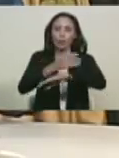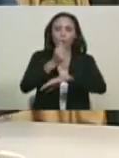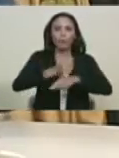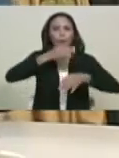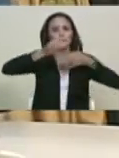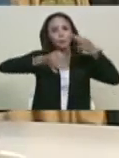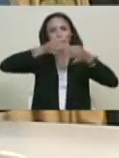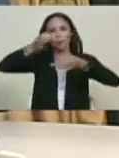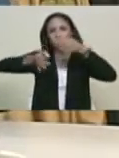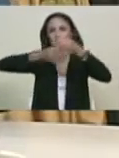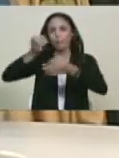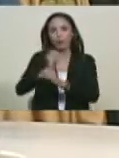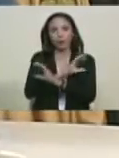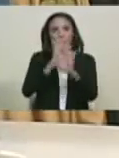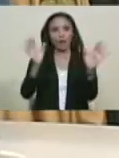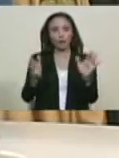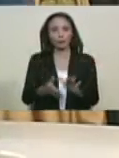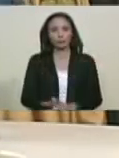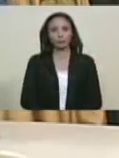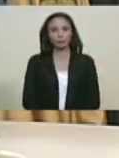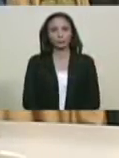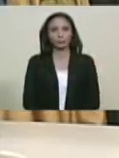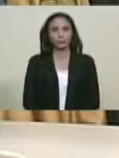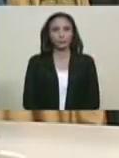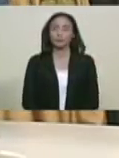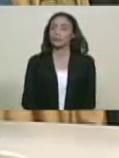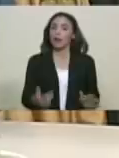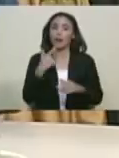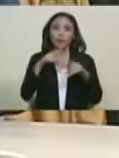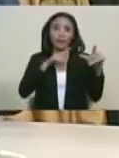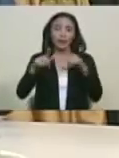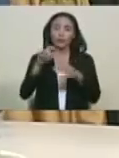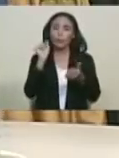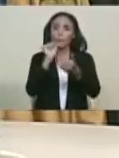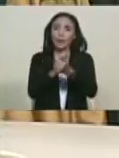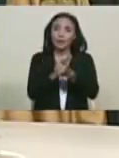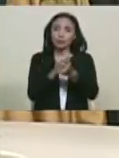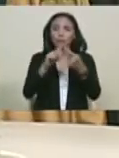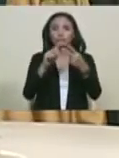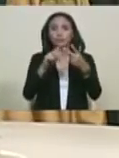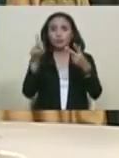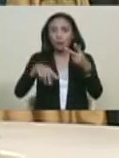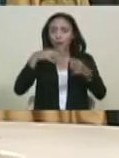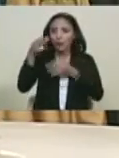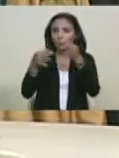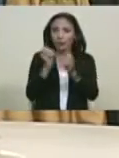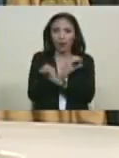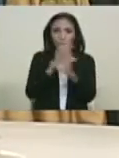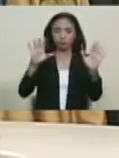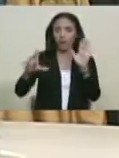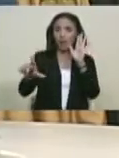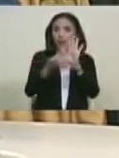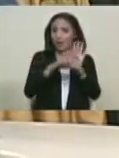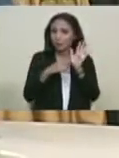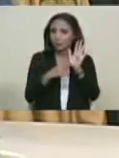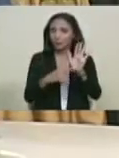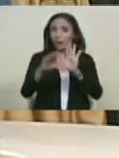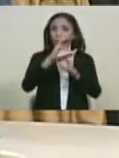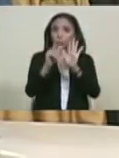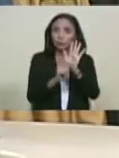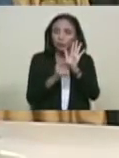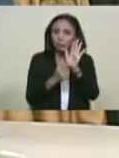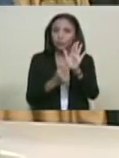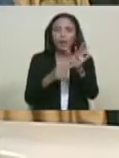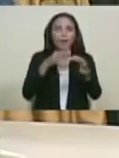quedaron convictos y confesos ante las leyes venezolanas y describieron